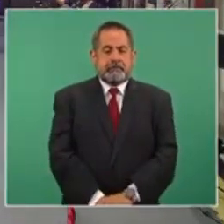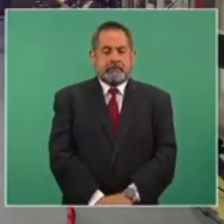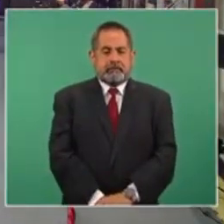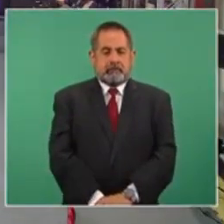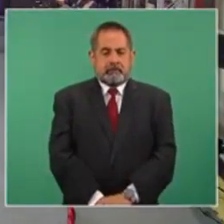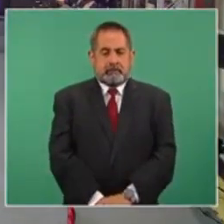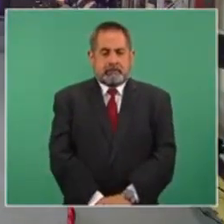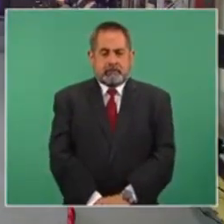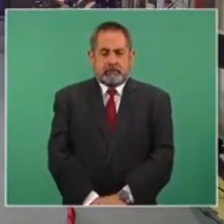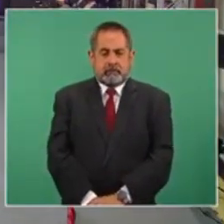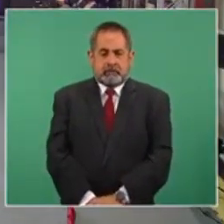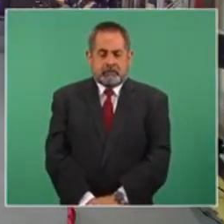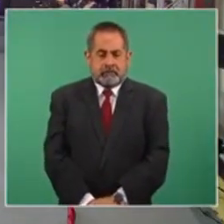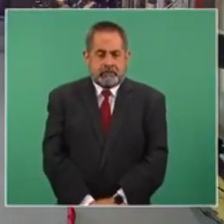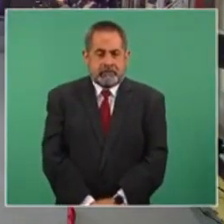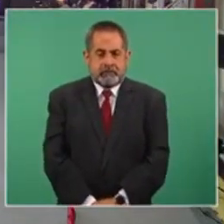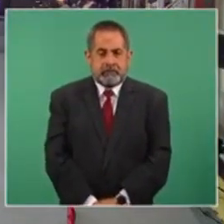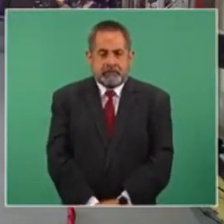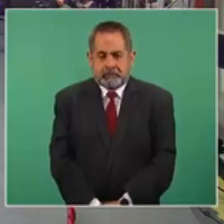porque siempre